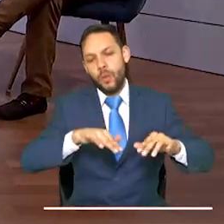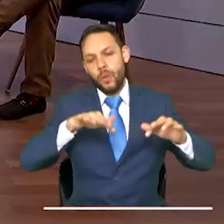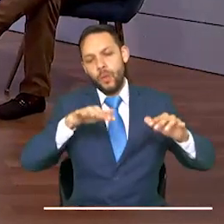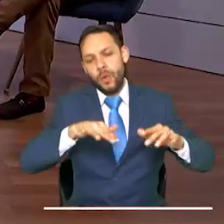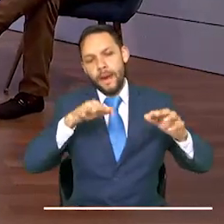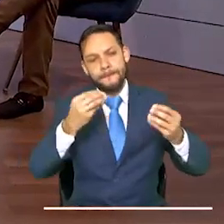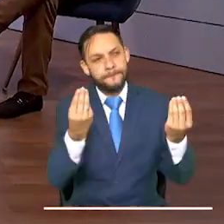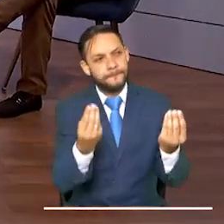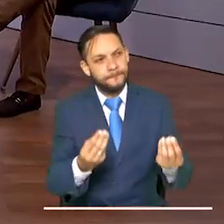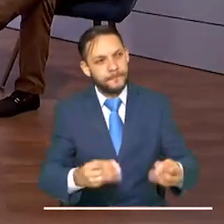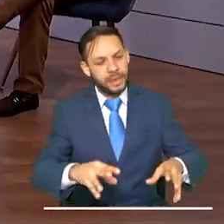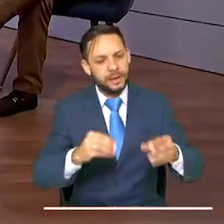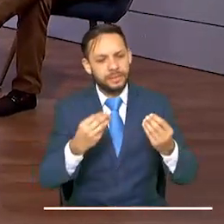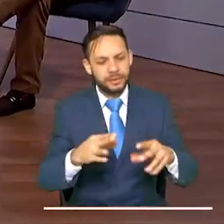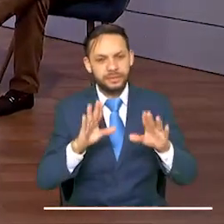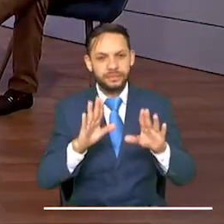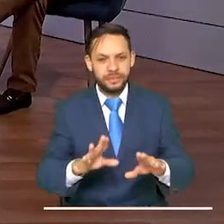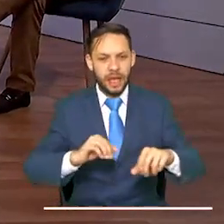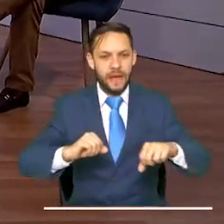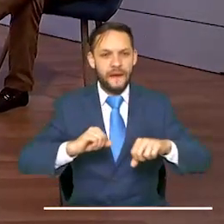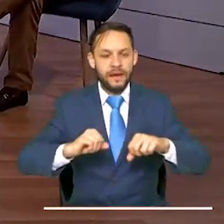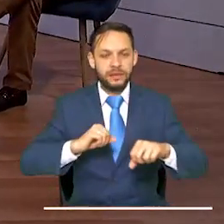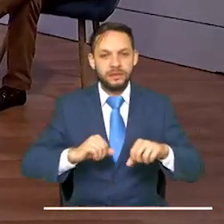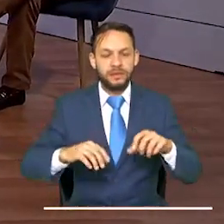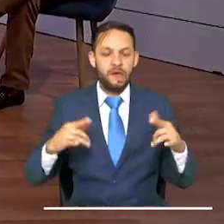y puede haber activación